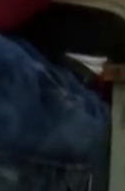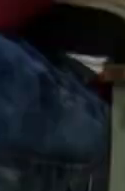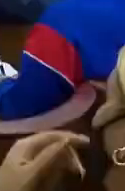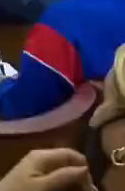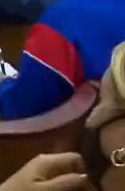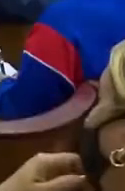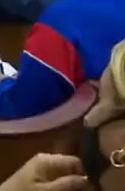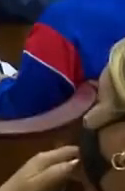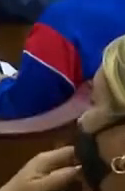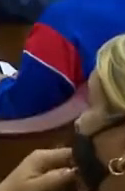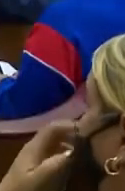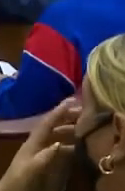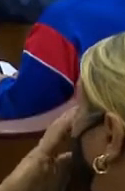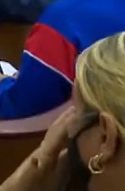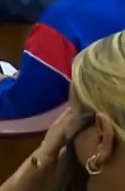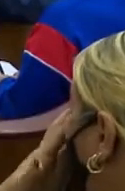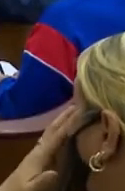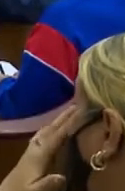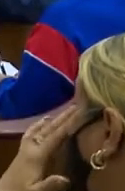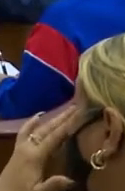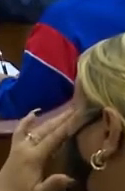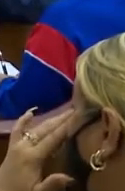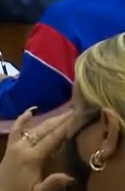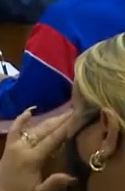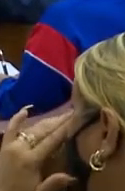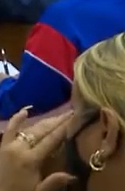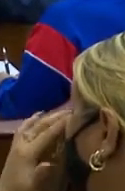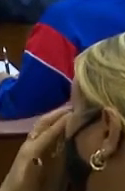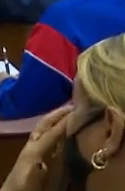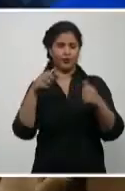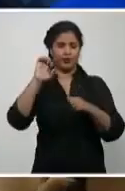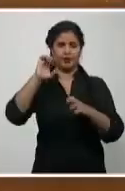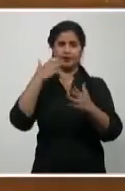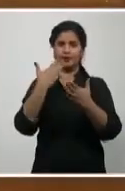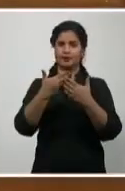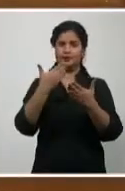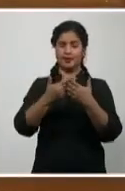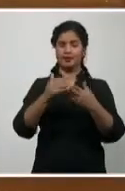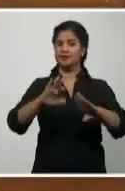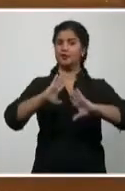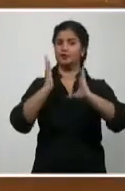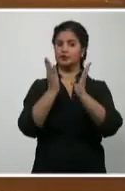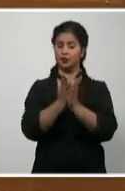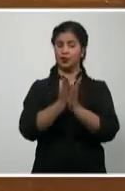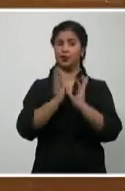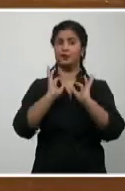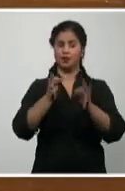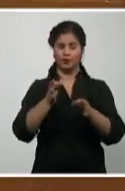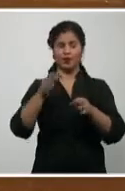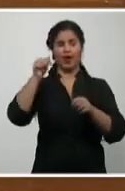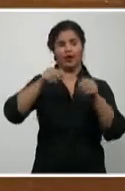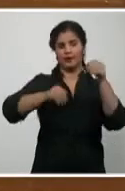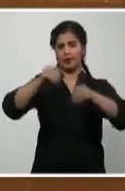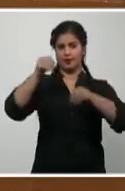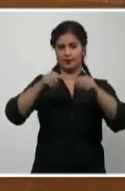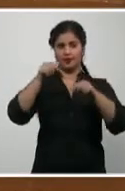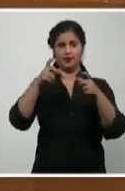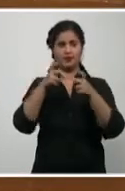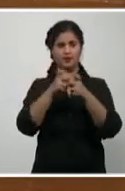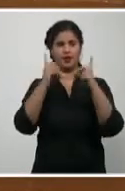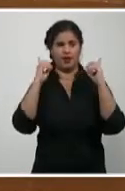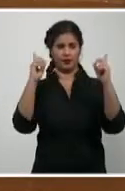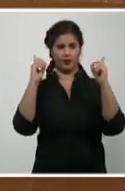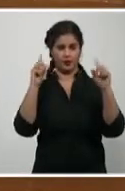en el territorio, directores de empresas, intendentes, presidentes municipales y muchos otros implicados. Se trata de